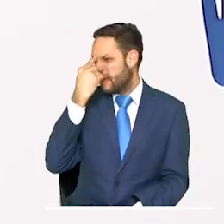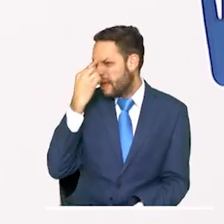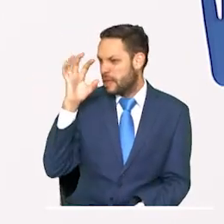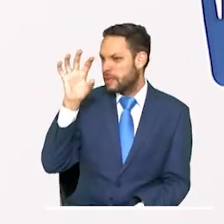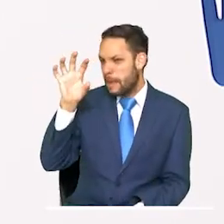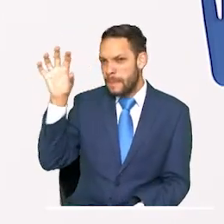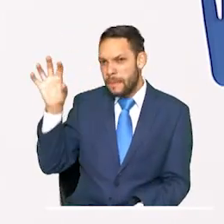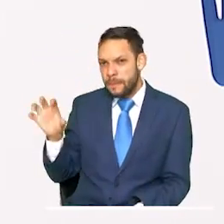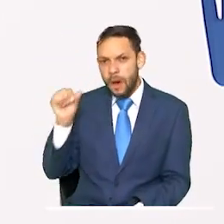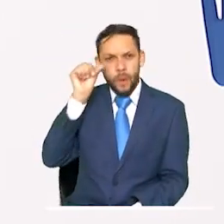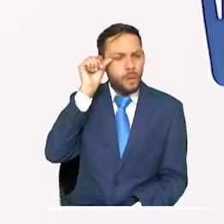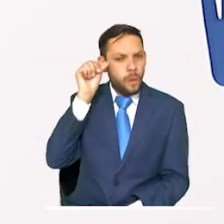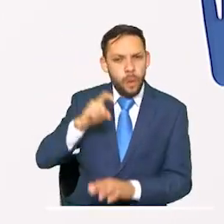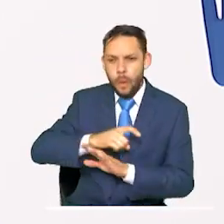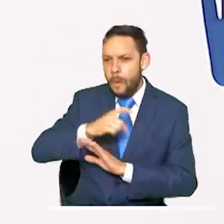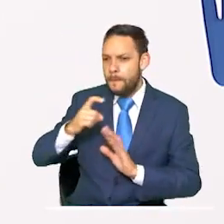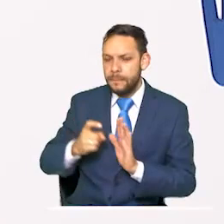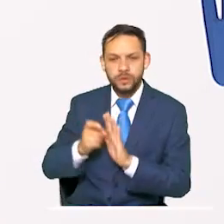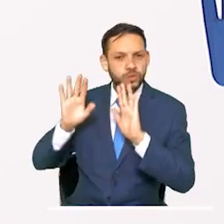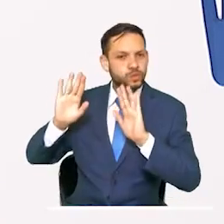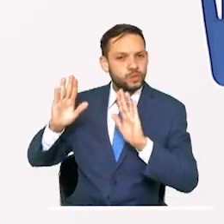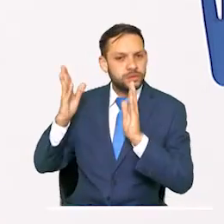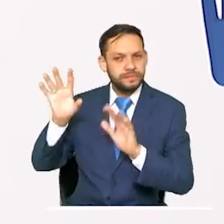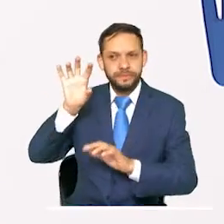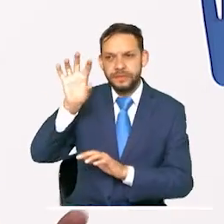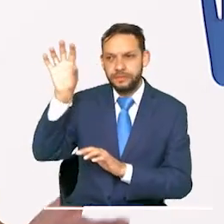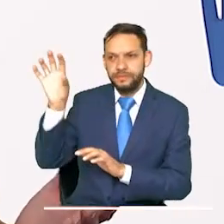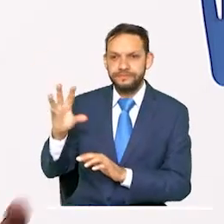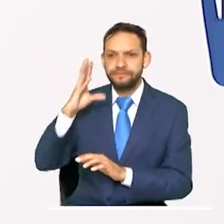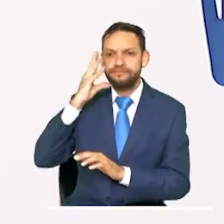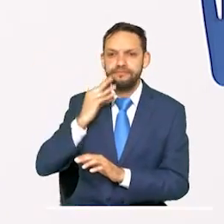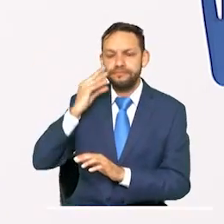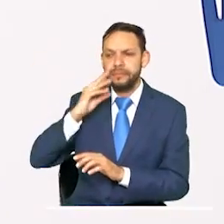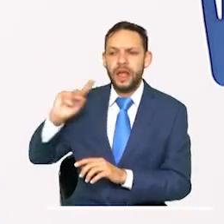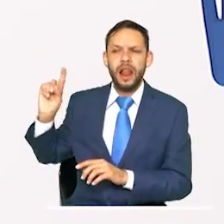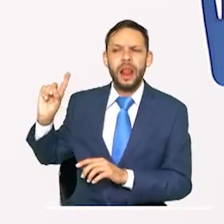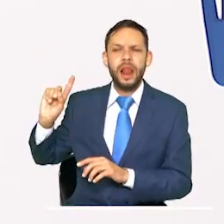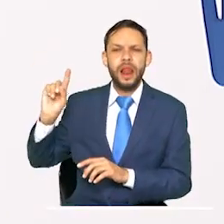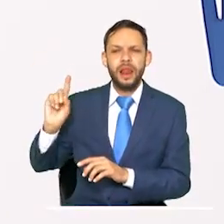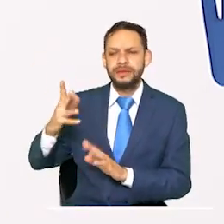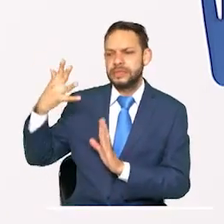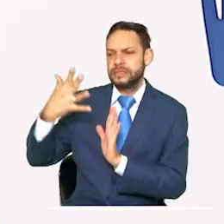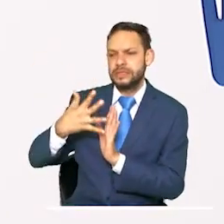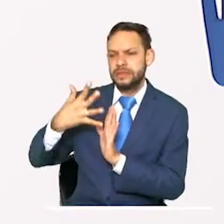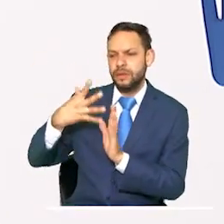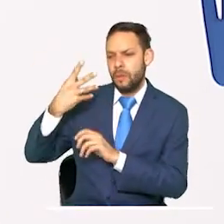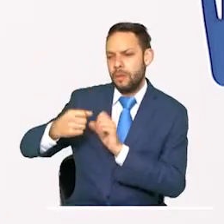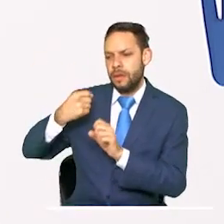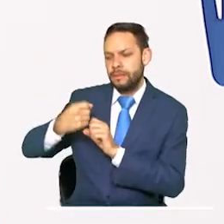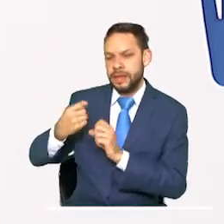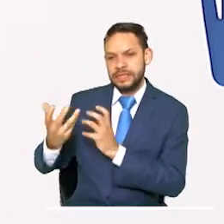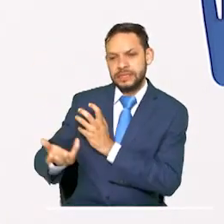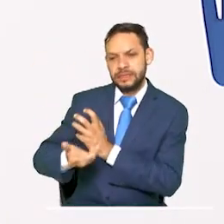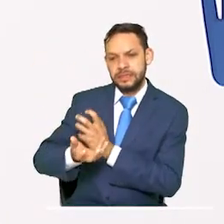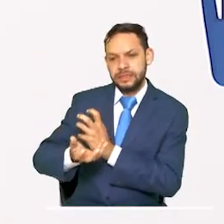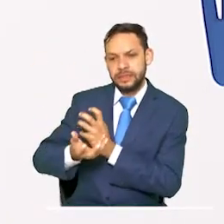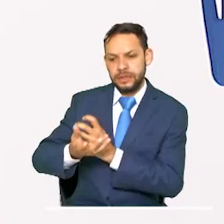el Oriente, donde realmente nace el concepto de la medicina. 5.000 años se habla de estas ciencias